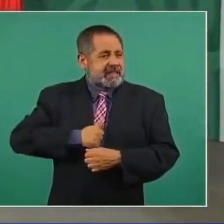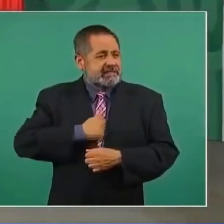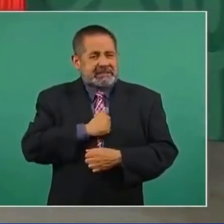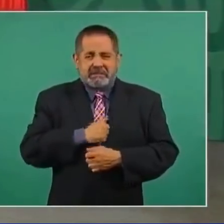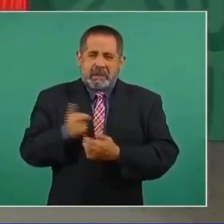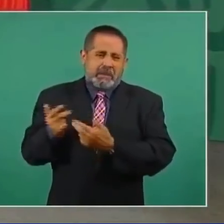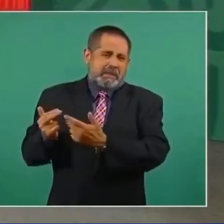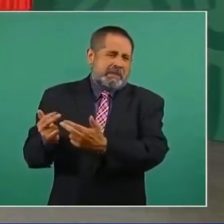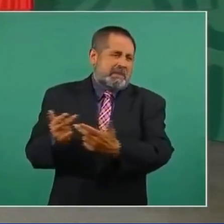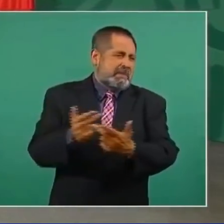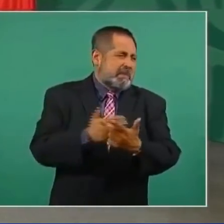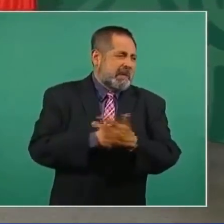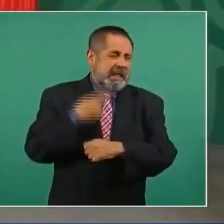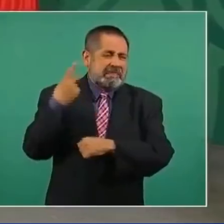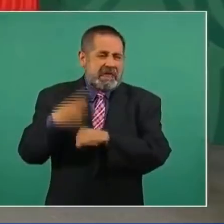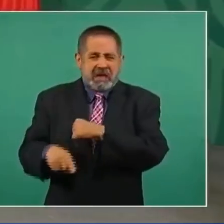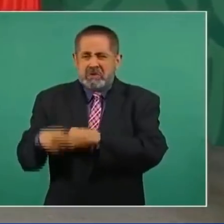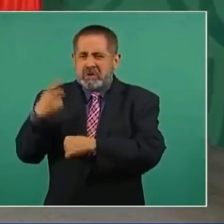tremendo